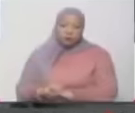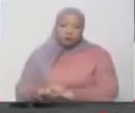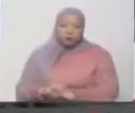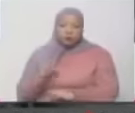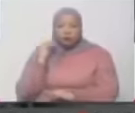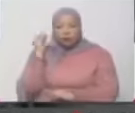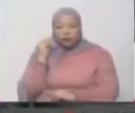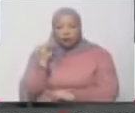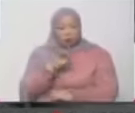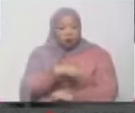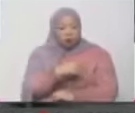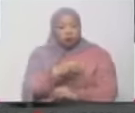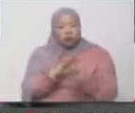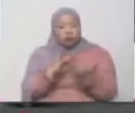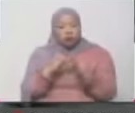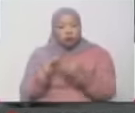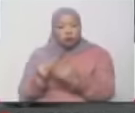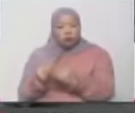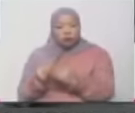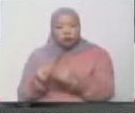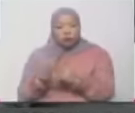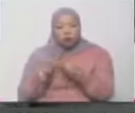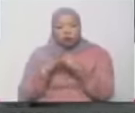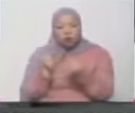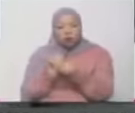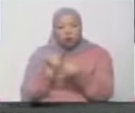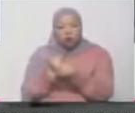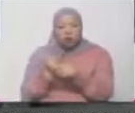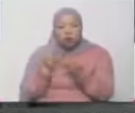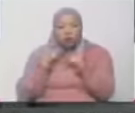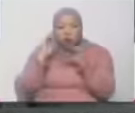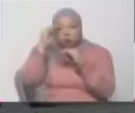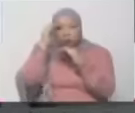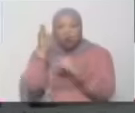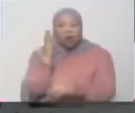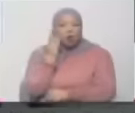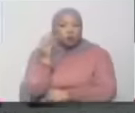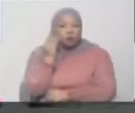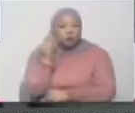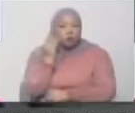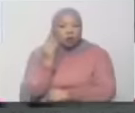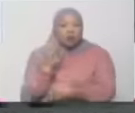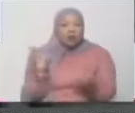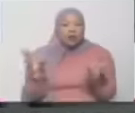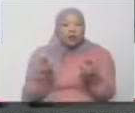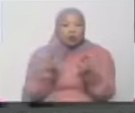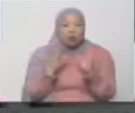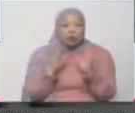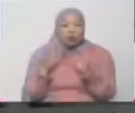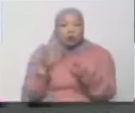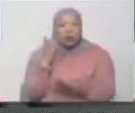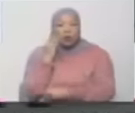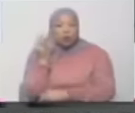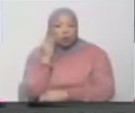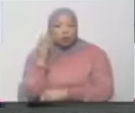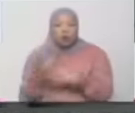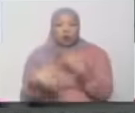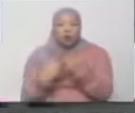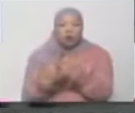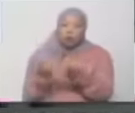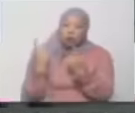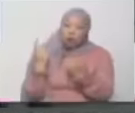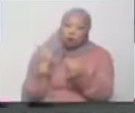la Universidad de las Comunas debería sobre todo concentrarse en esa experiencia de sistematizar lo que hemos hecho y formar